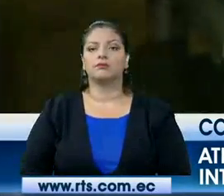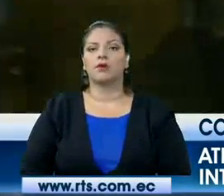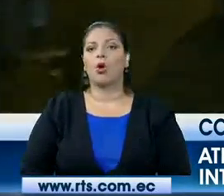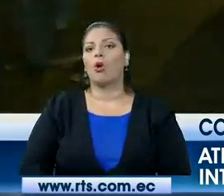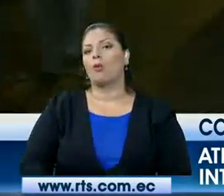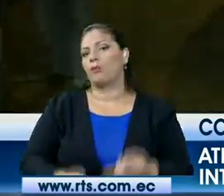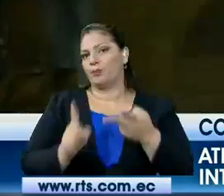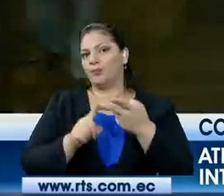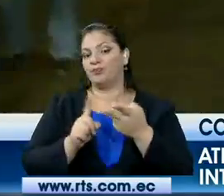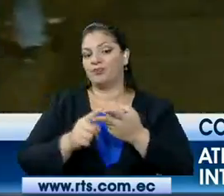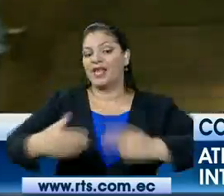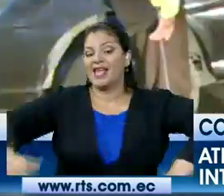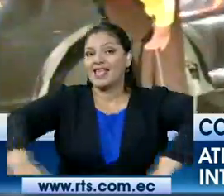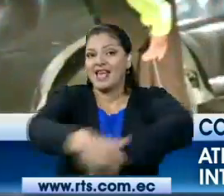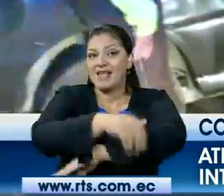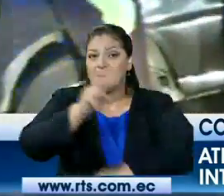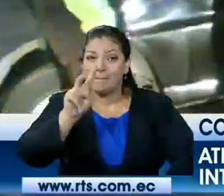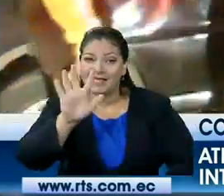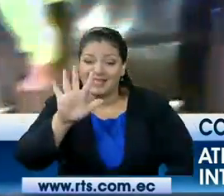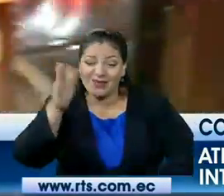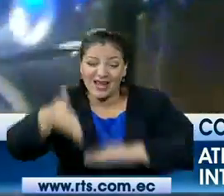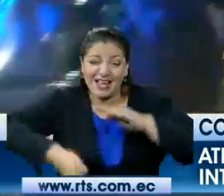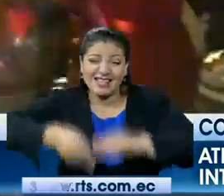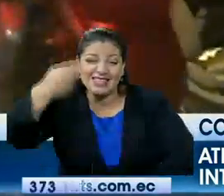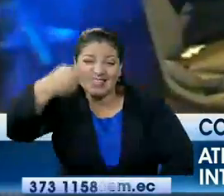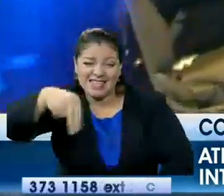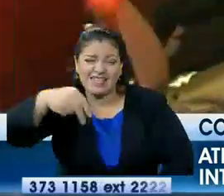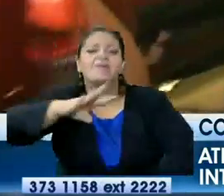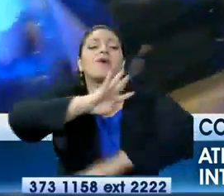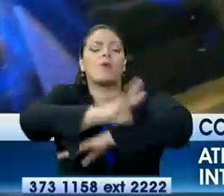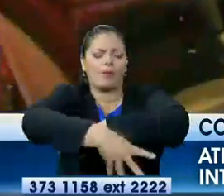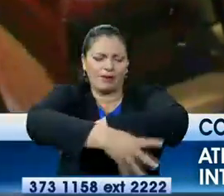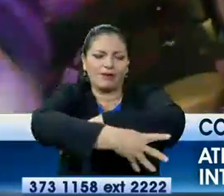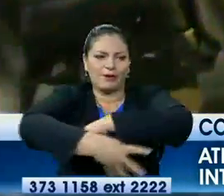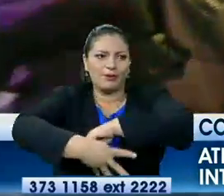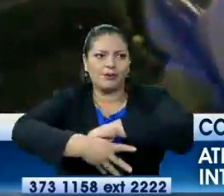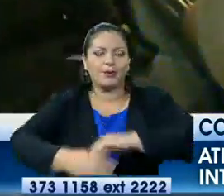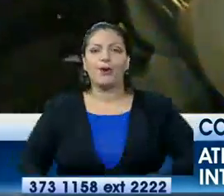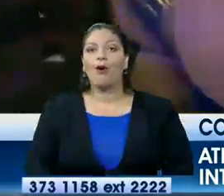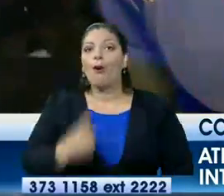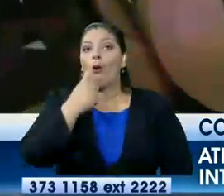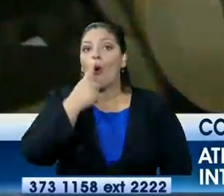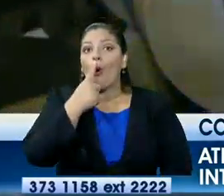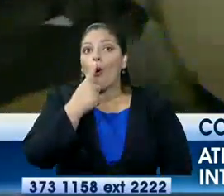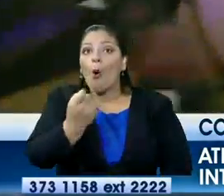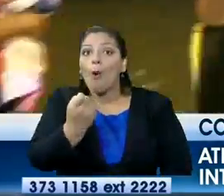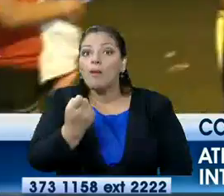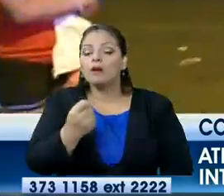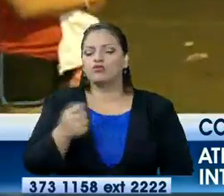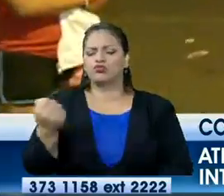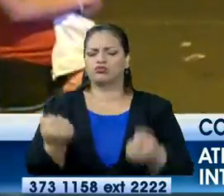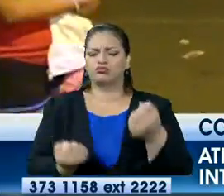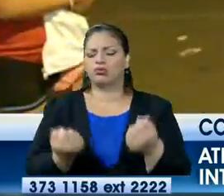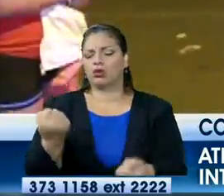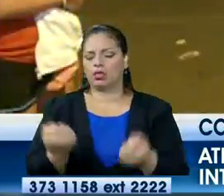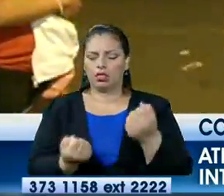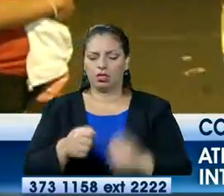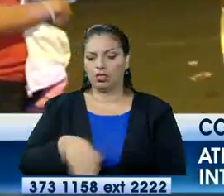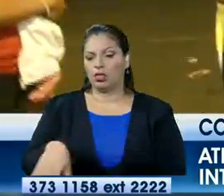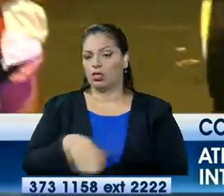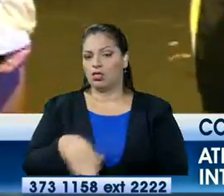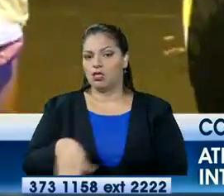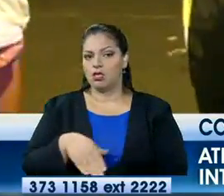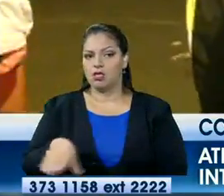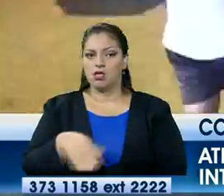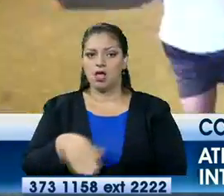Ñ, en el batallón del suburbio, el conductor de este vehículo habría atropellado a un hombre y golpeado a una